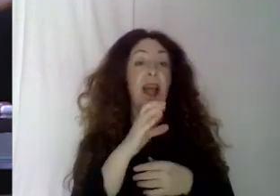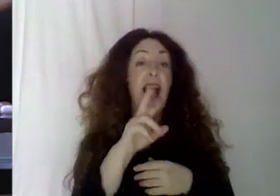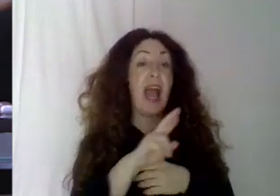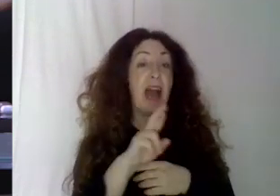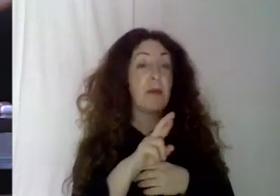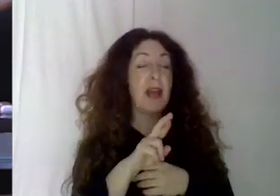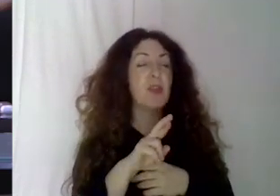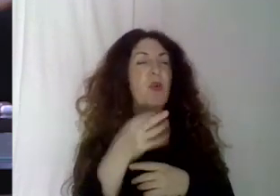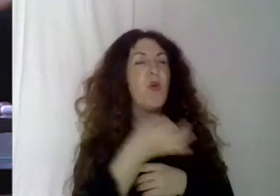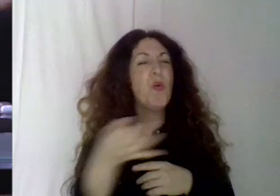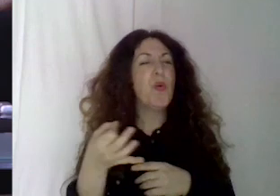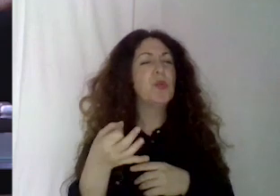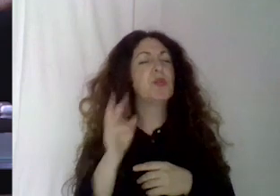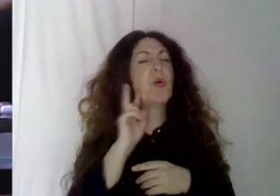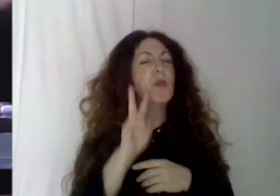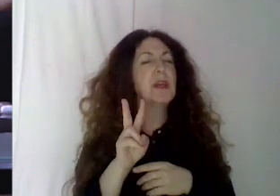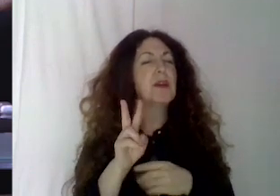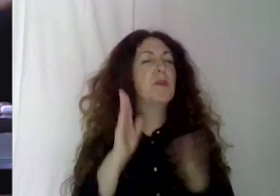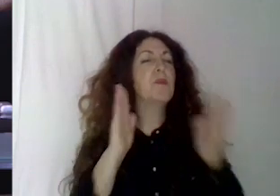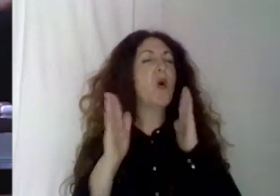sótano oscuro